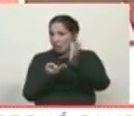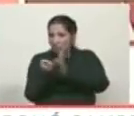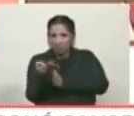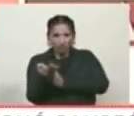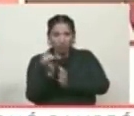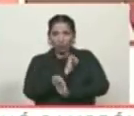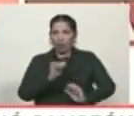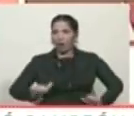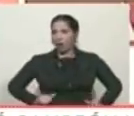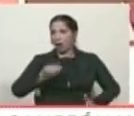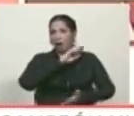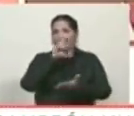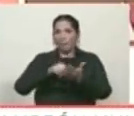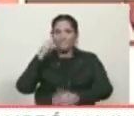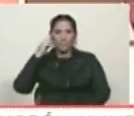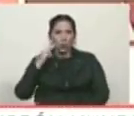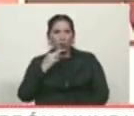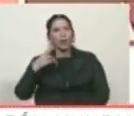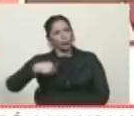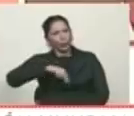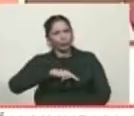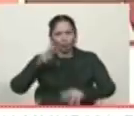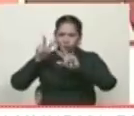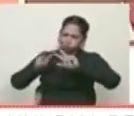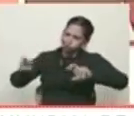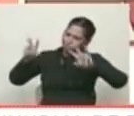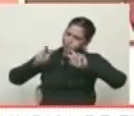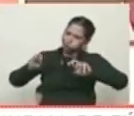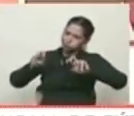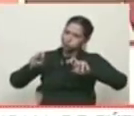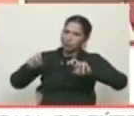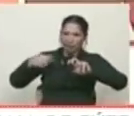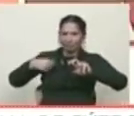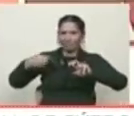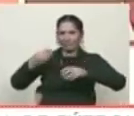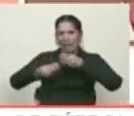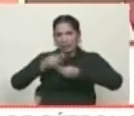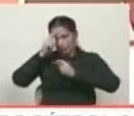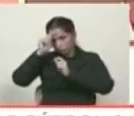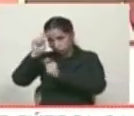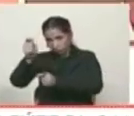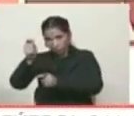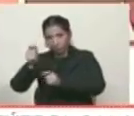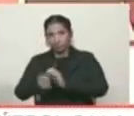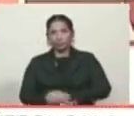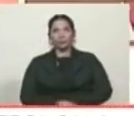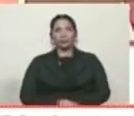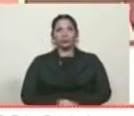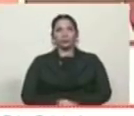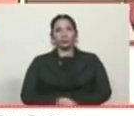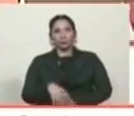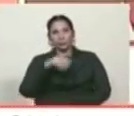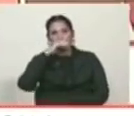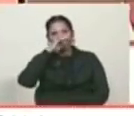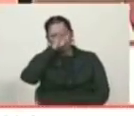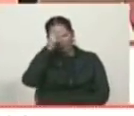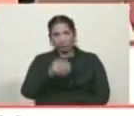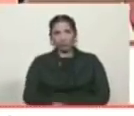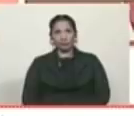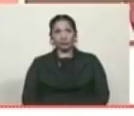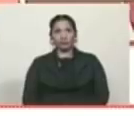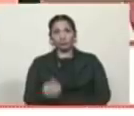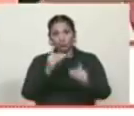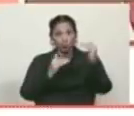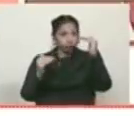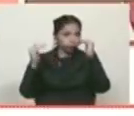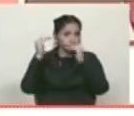Bolivariana. Nosotros debemos desde acá, en primer lugar, hacerle un reconocimiento por la moral,